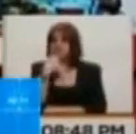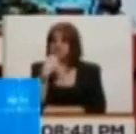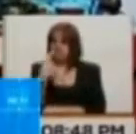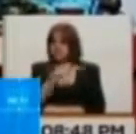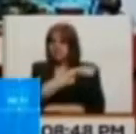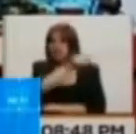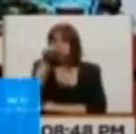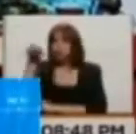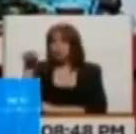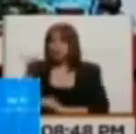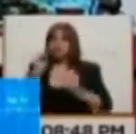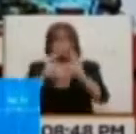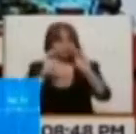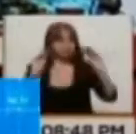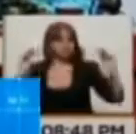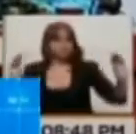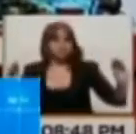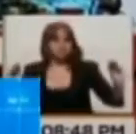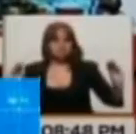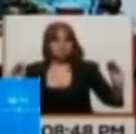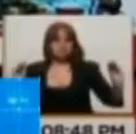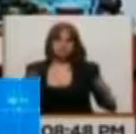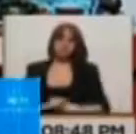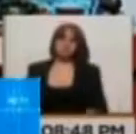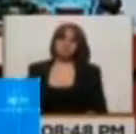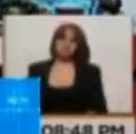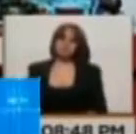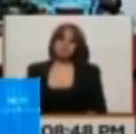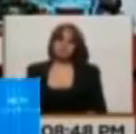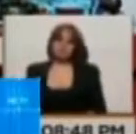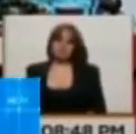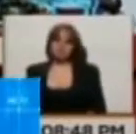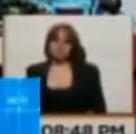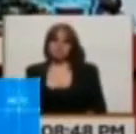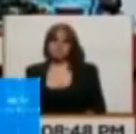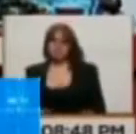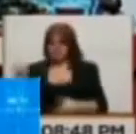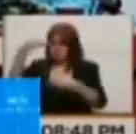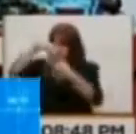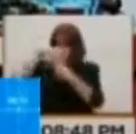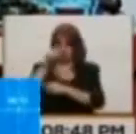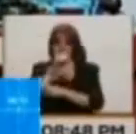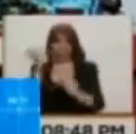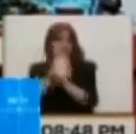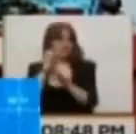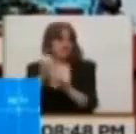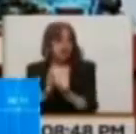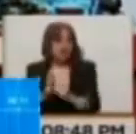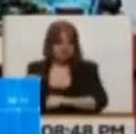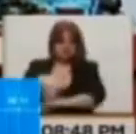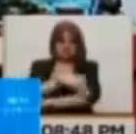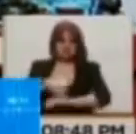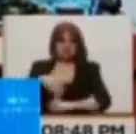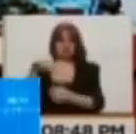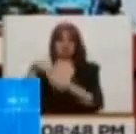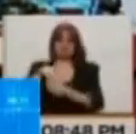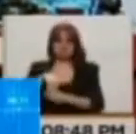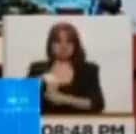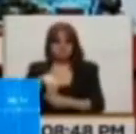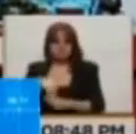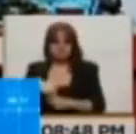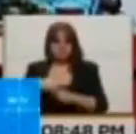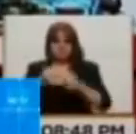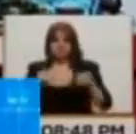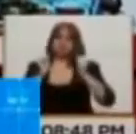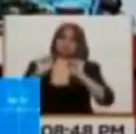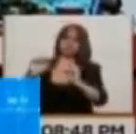usted que calle, que quédate en tu casa, no trabajen. Y usted iba a salir en su carro y se encontraba una cosa